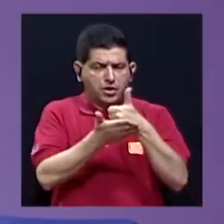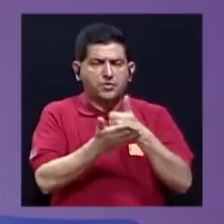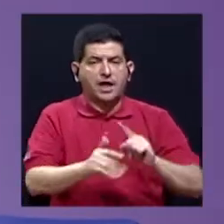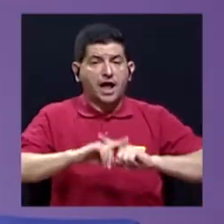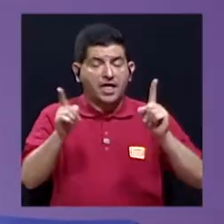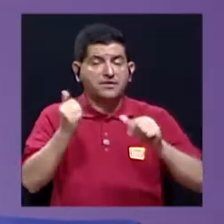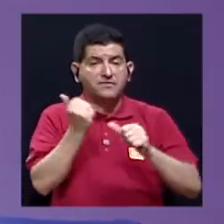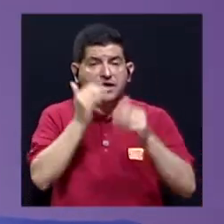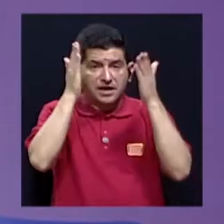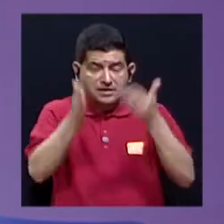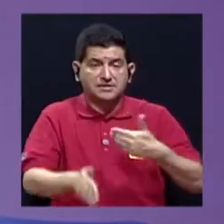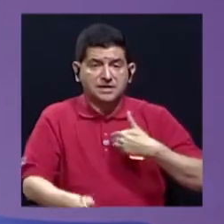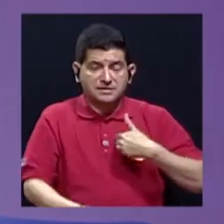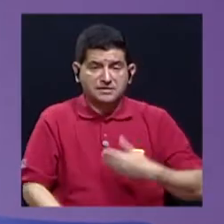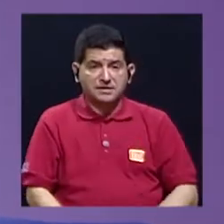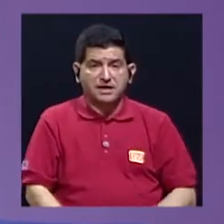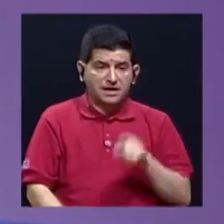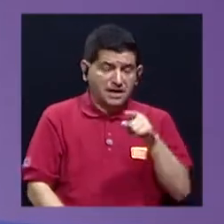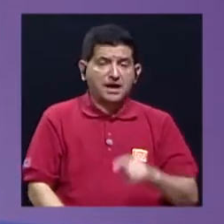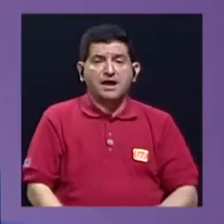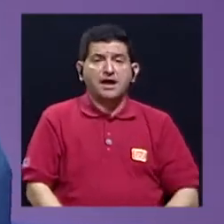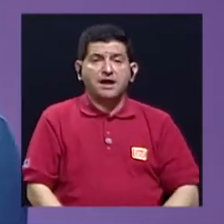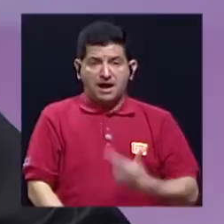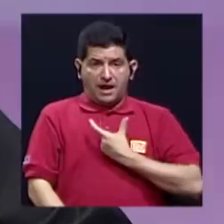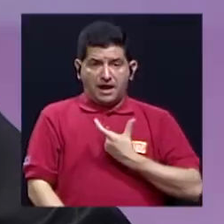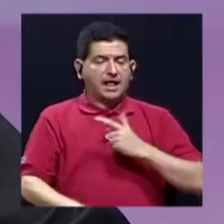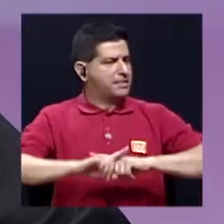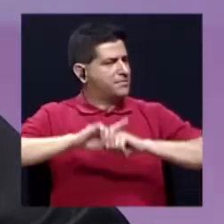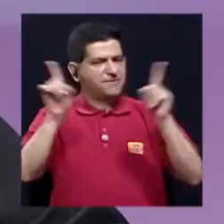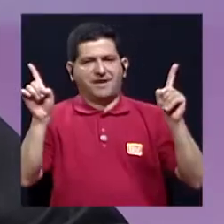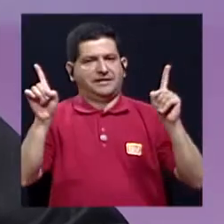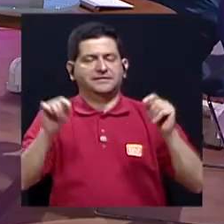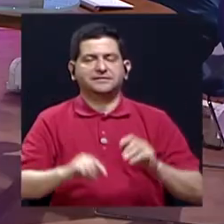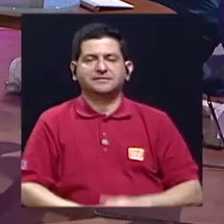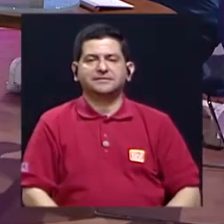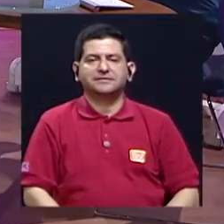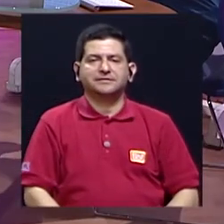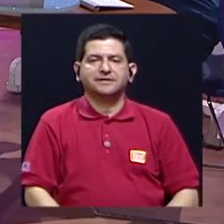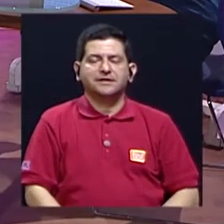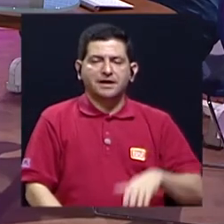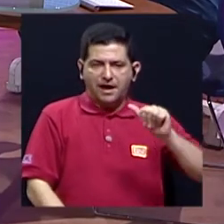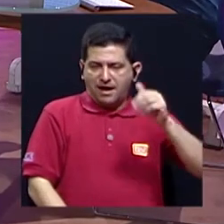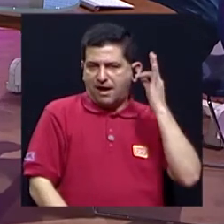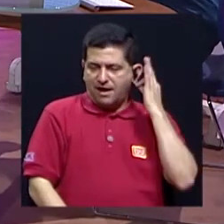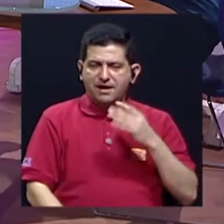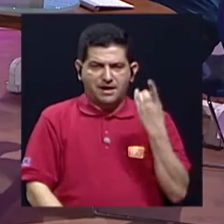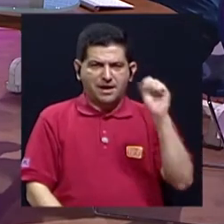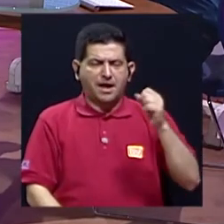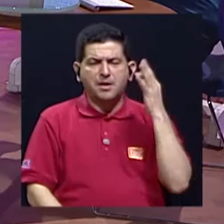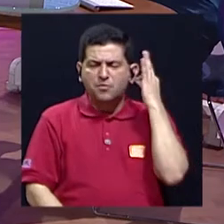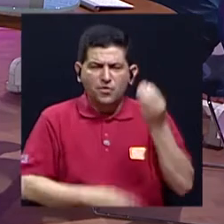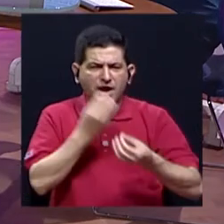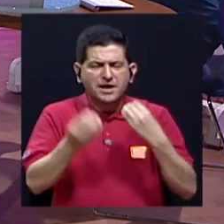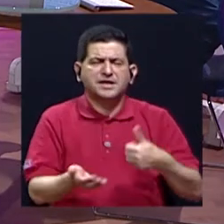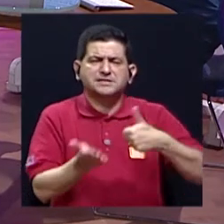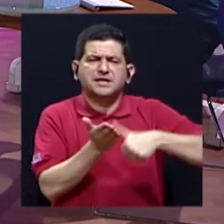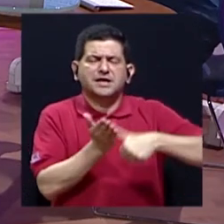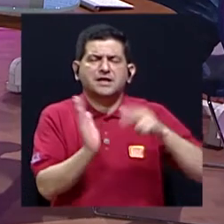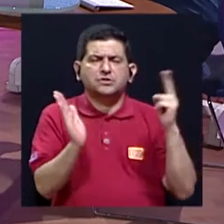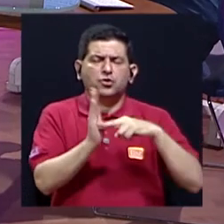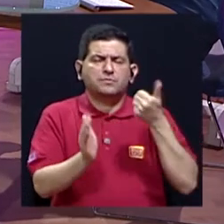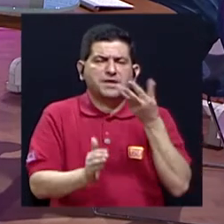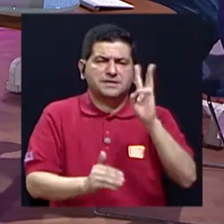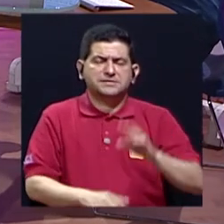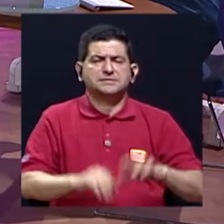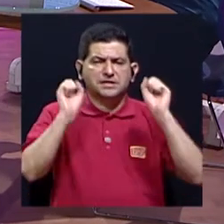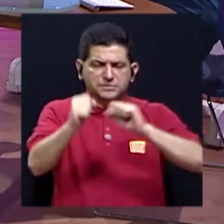asesor o asesora que tenga la alcaldía. Es diferente, es otro. Dice Ángela Desamparados, ¿qué puede hacer la mujer con miras a las elecciones de 2016 para